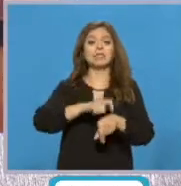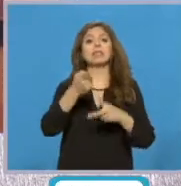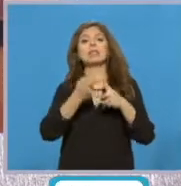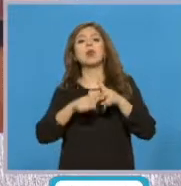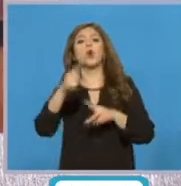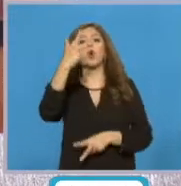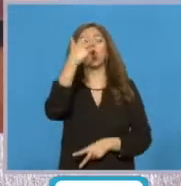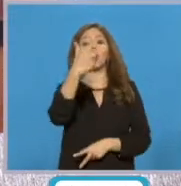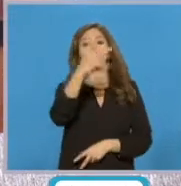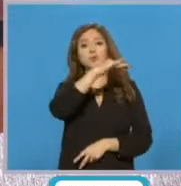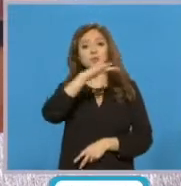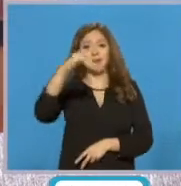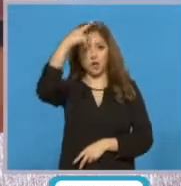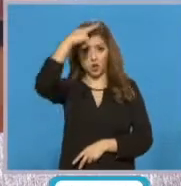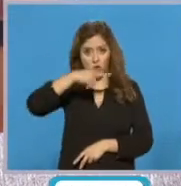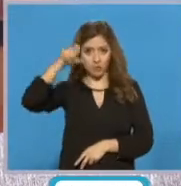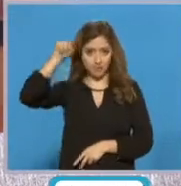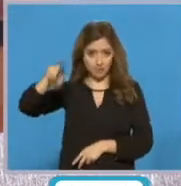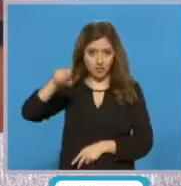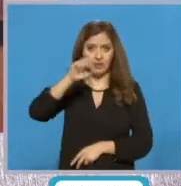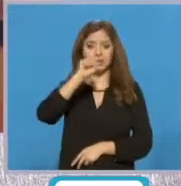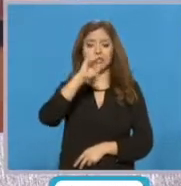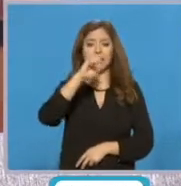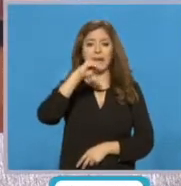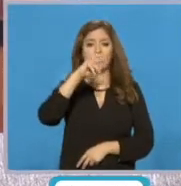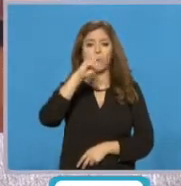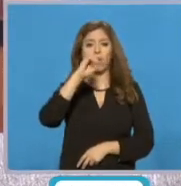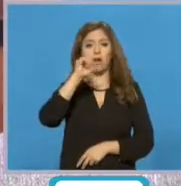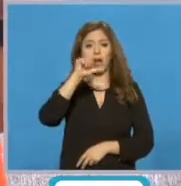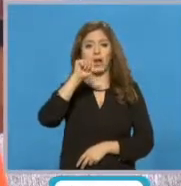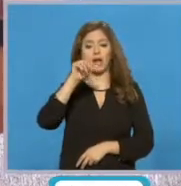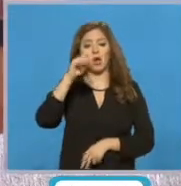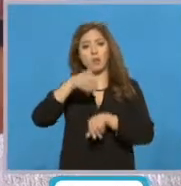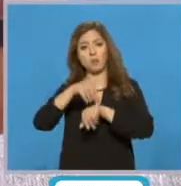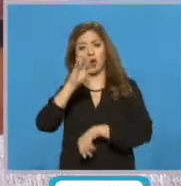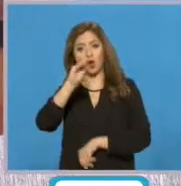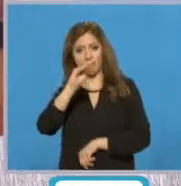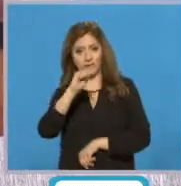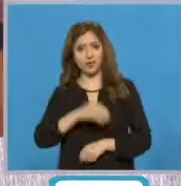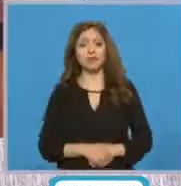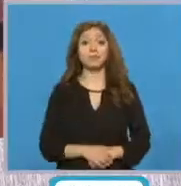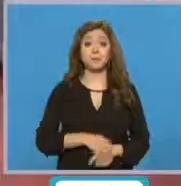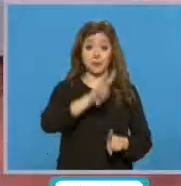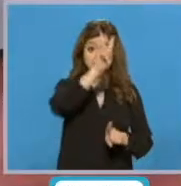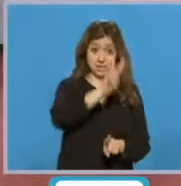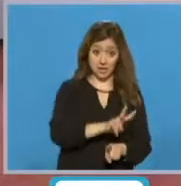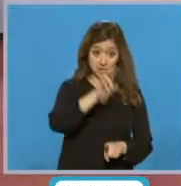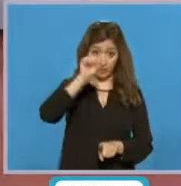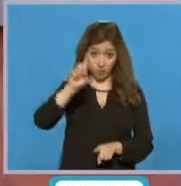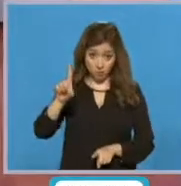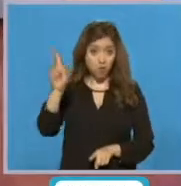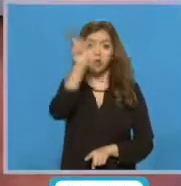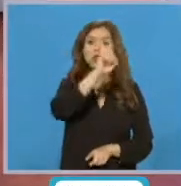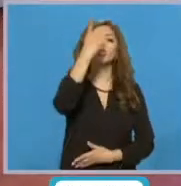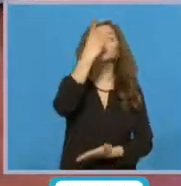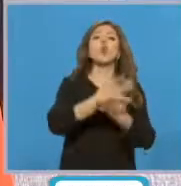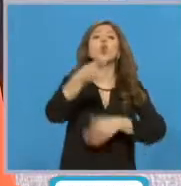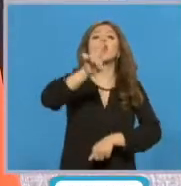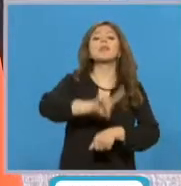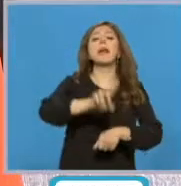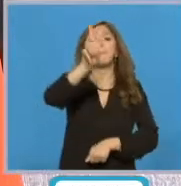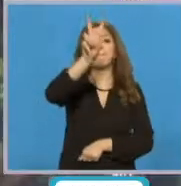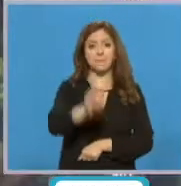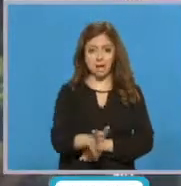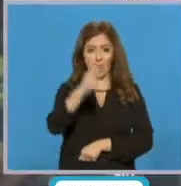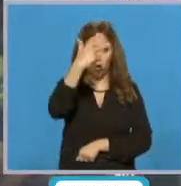noche en el Foro Belecén, allá en Zempoala 90, ahí los esperamos. Imagínense ustedes. Viernes, sábados y domingos. Nada más viernes, los viernes, nada más los solo viernes. 8:30.